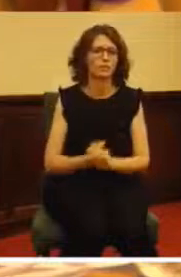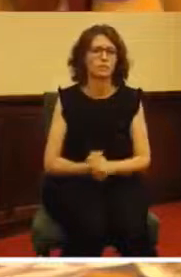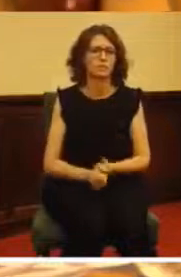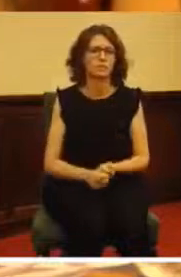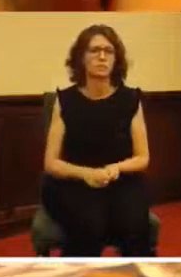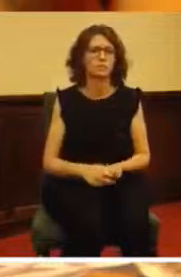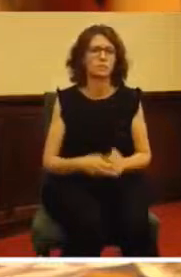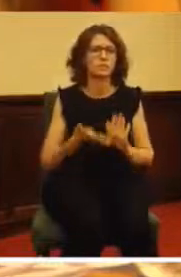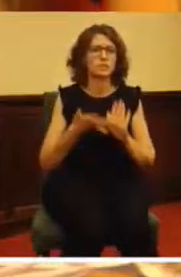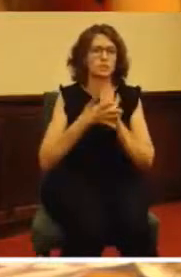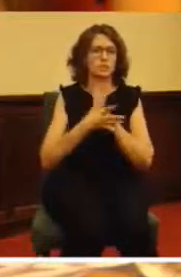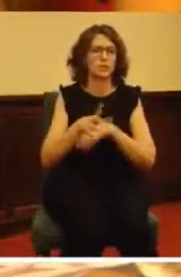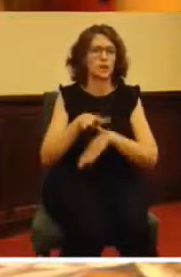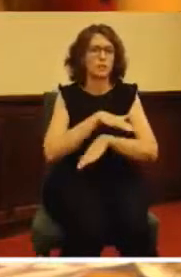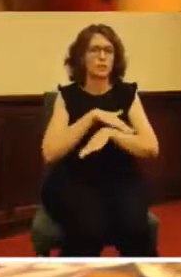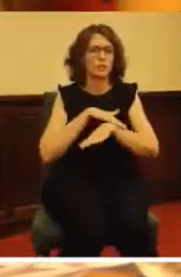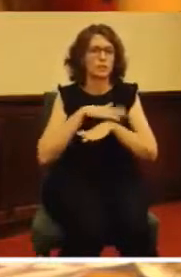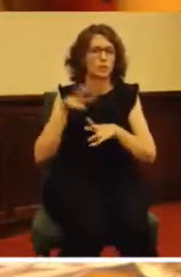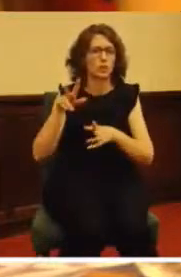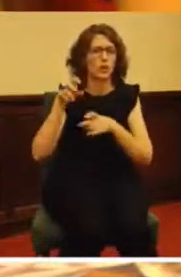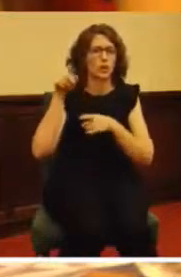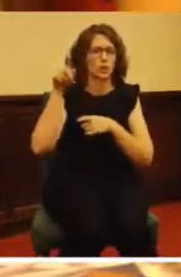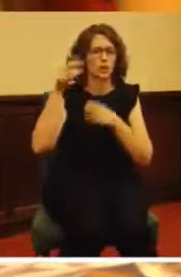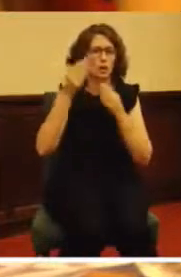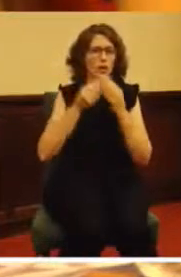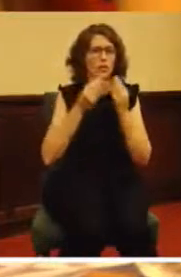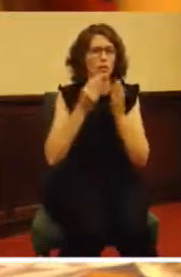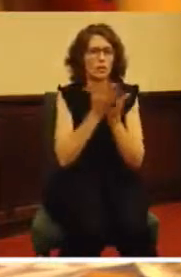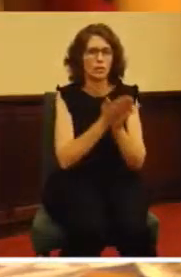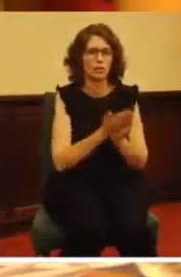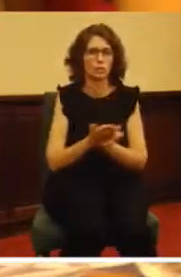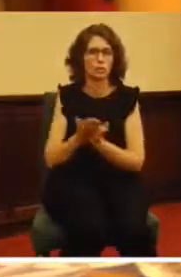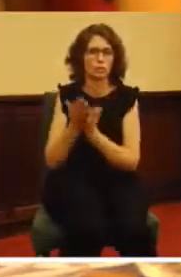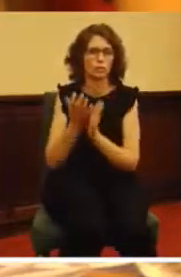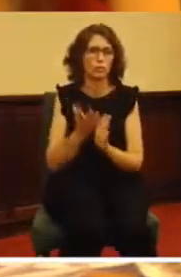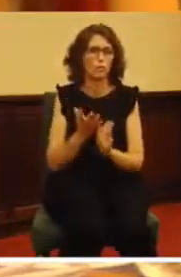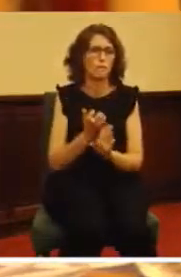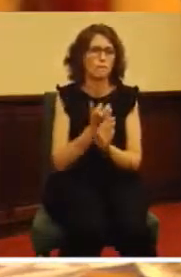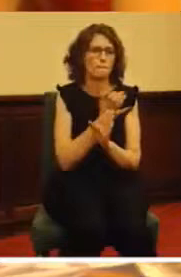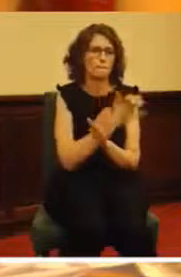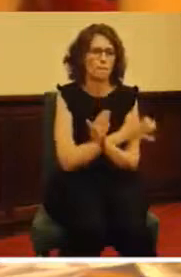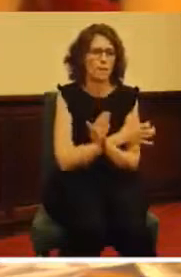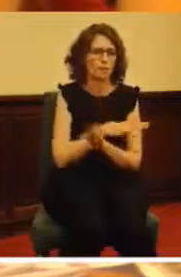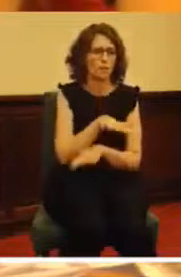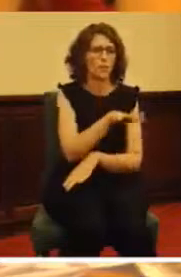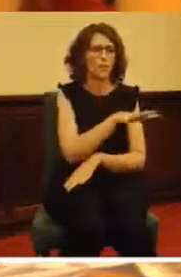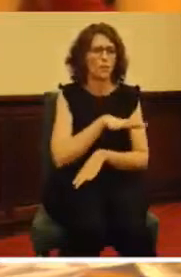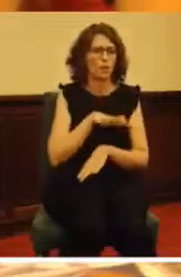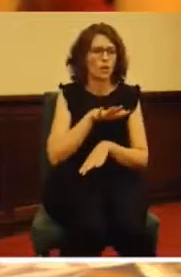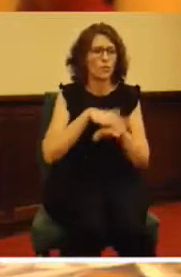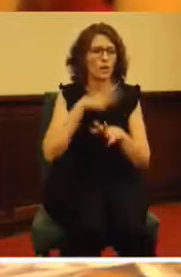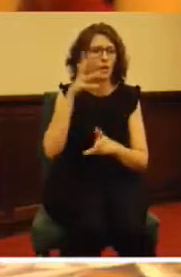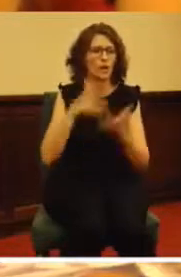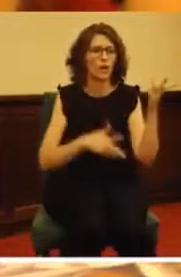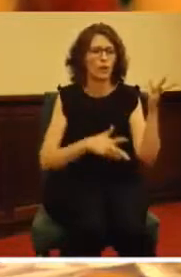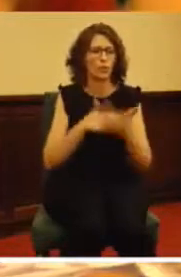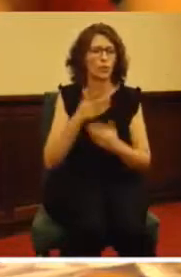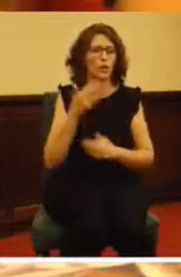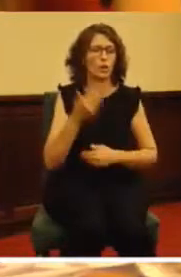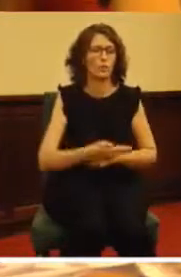digo, es el Ministerio de Hacienda el que realiza un estudio previo de las zonas para calcular el